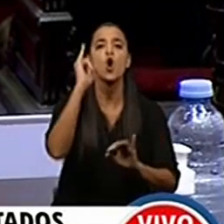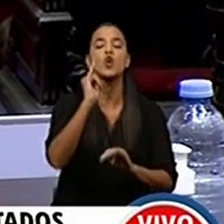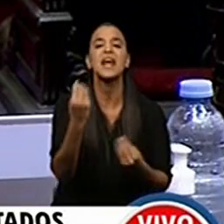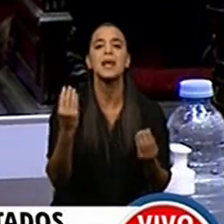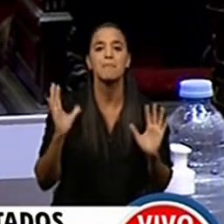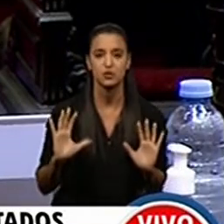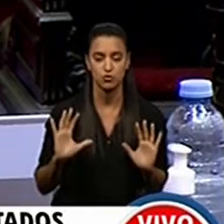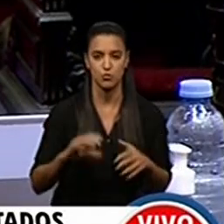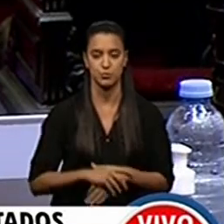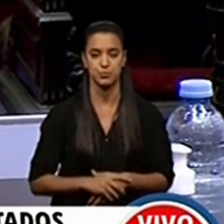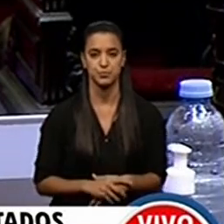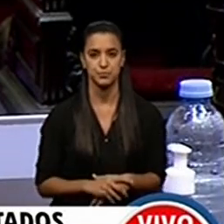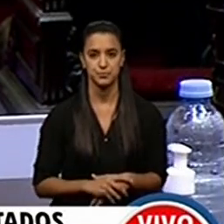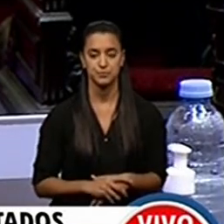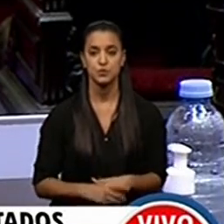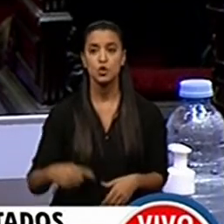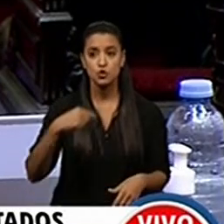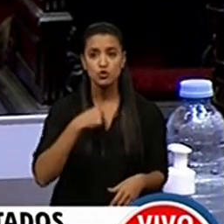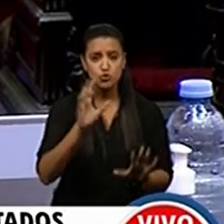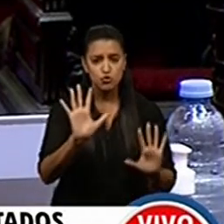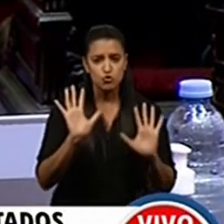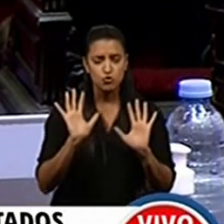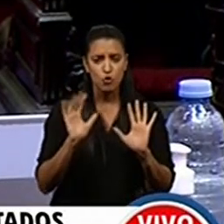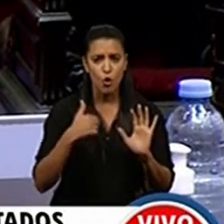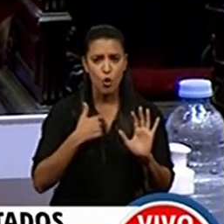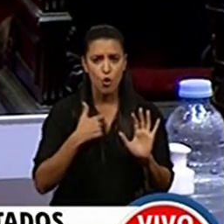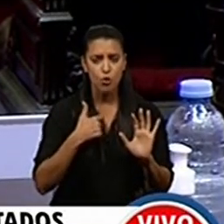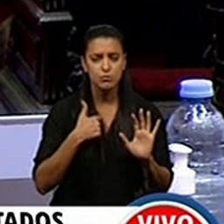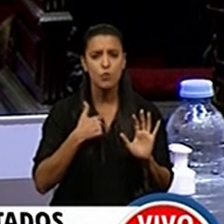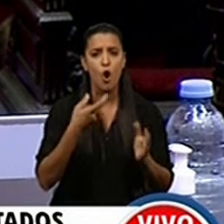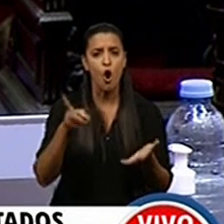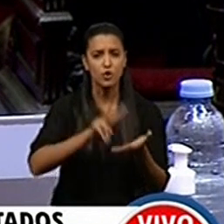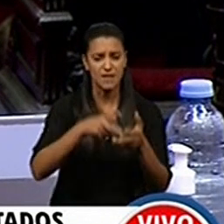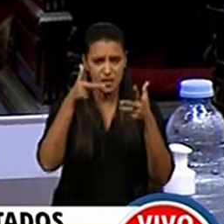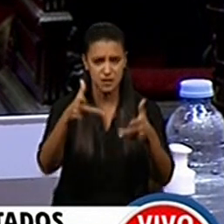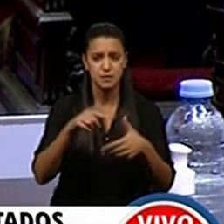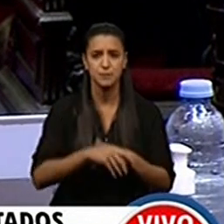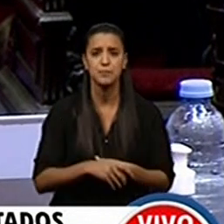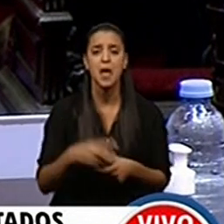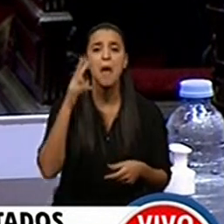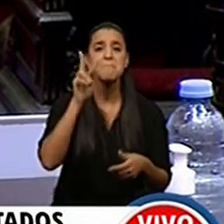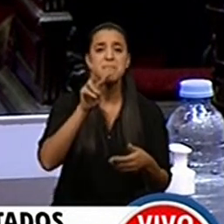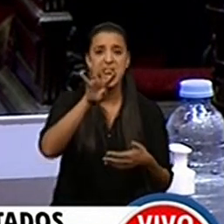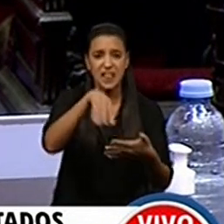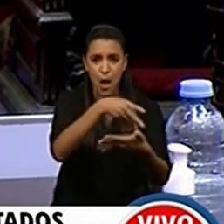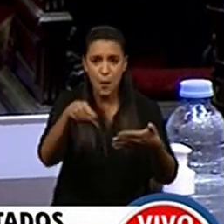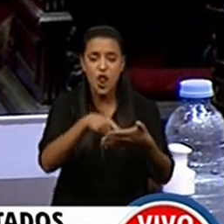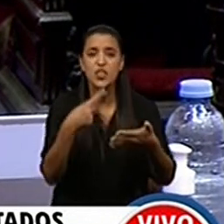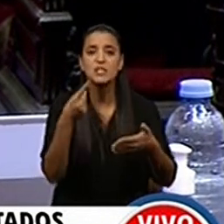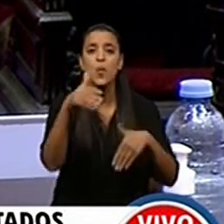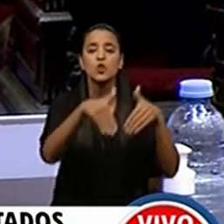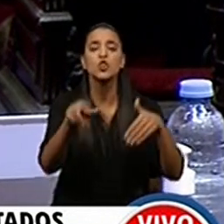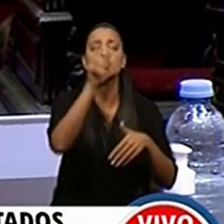lo que sucedió. Yo me permito recalcar, les invito a que miren el tablero, que hay una votación